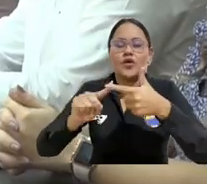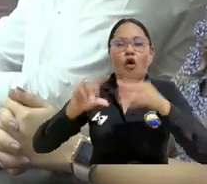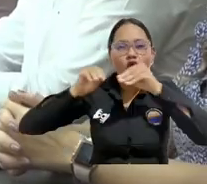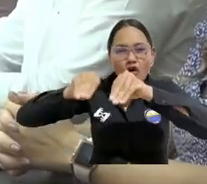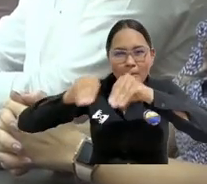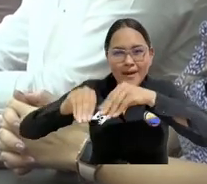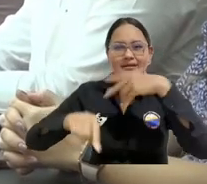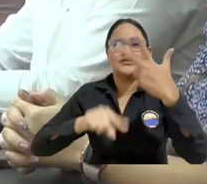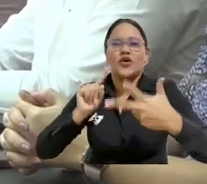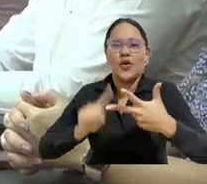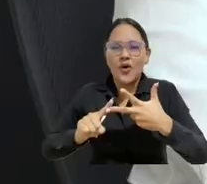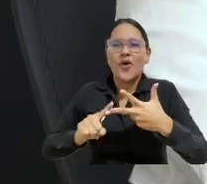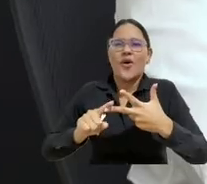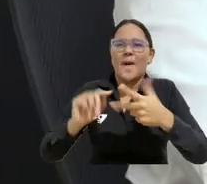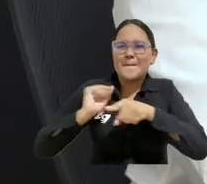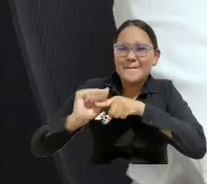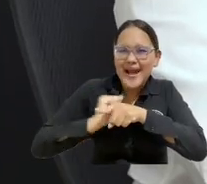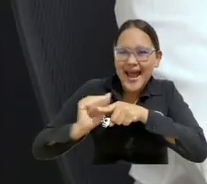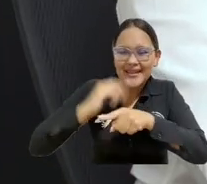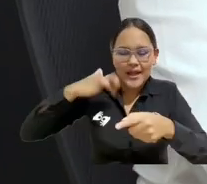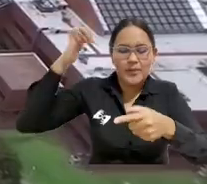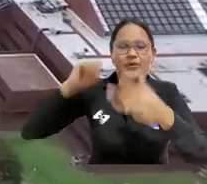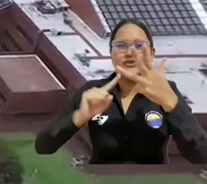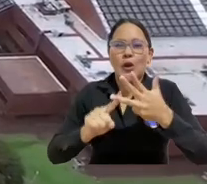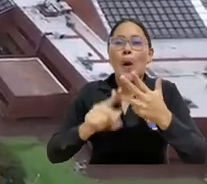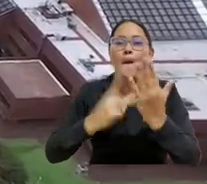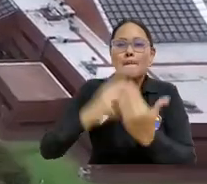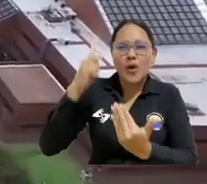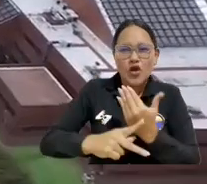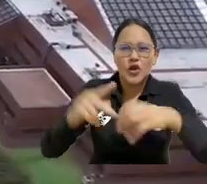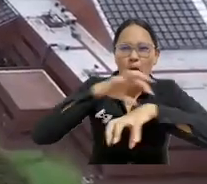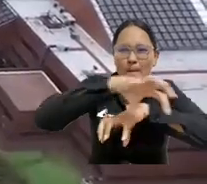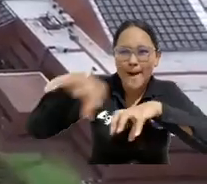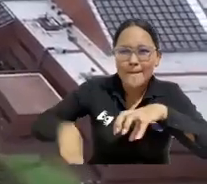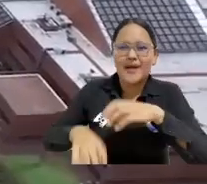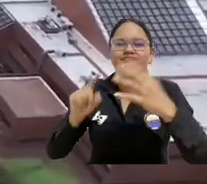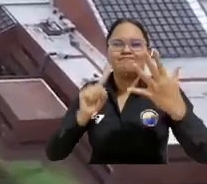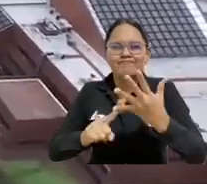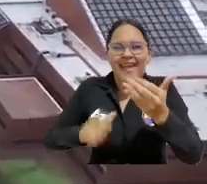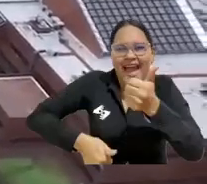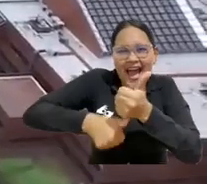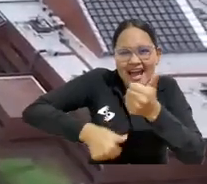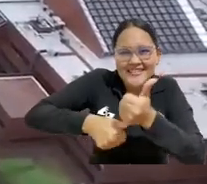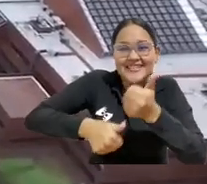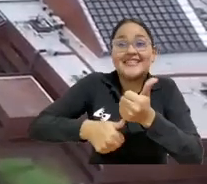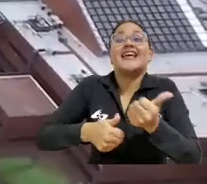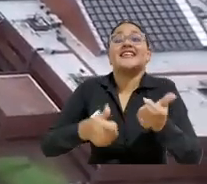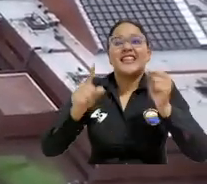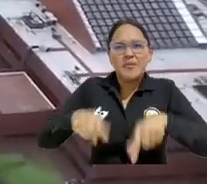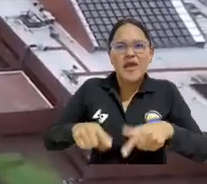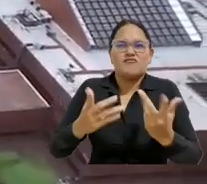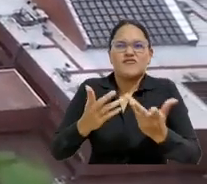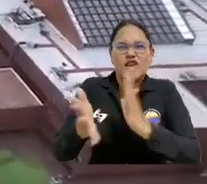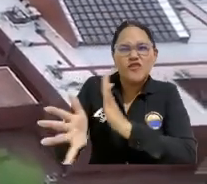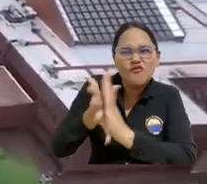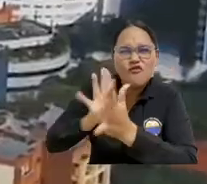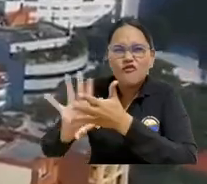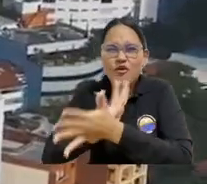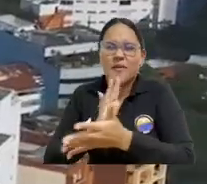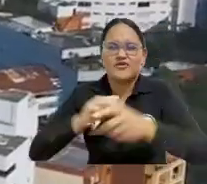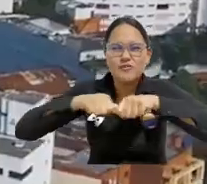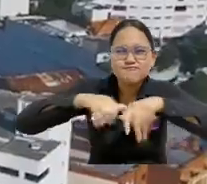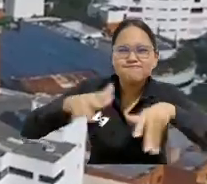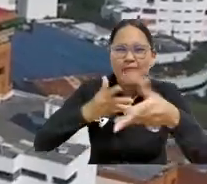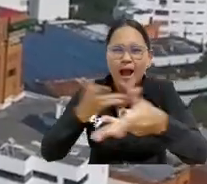formación y capacitación prácticas profesionales proyectos de extensión y asistencia técnica e intercambio de información y